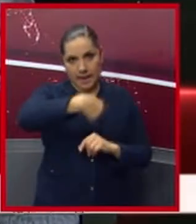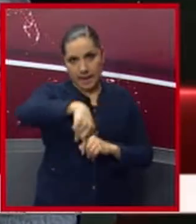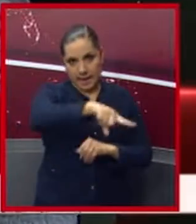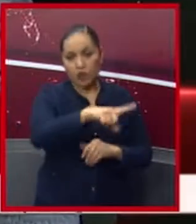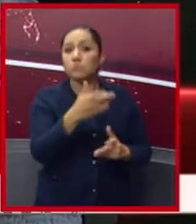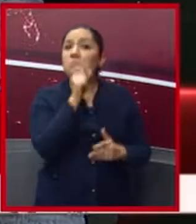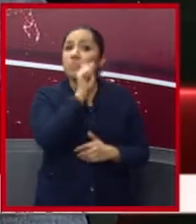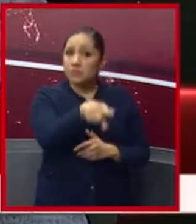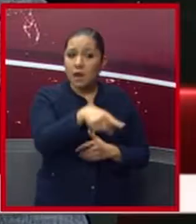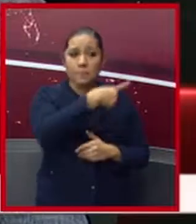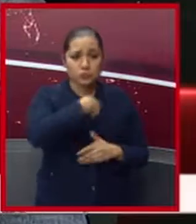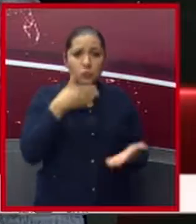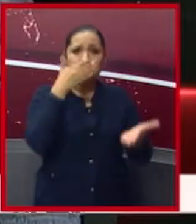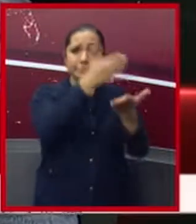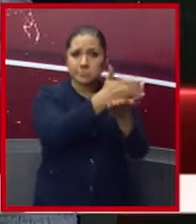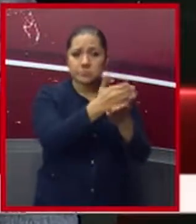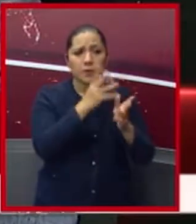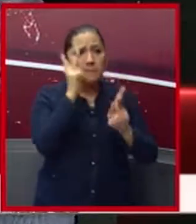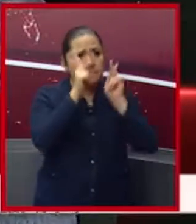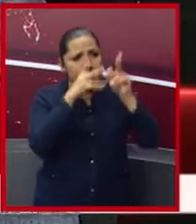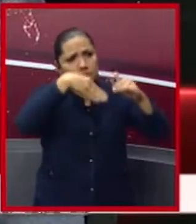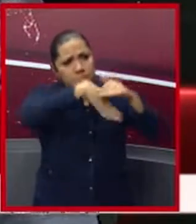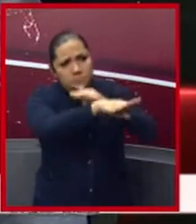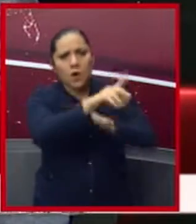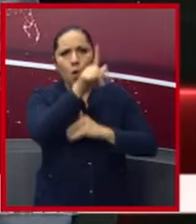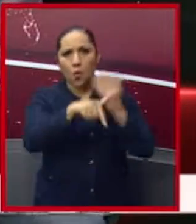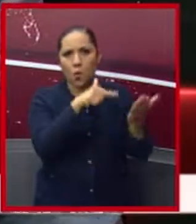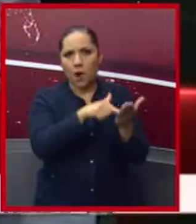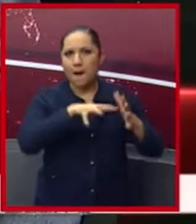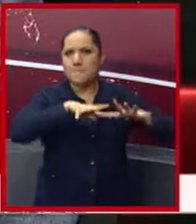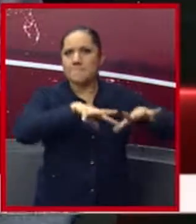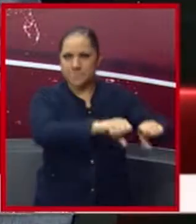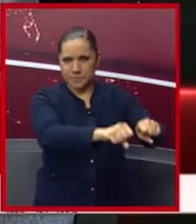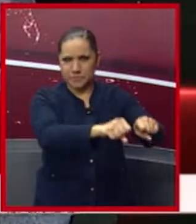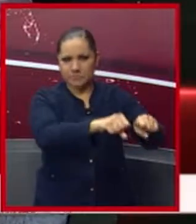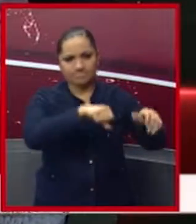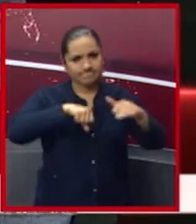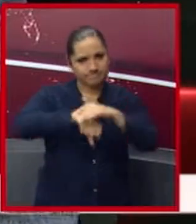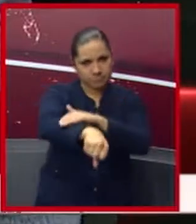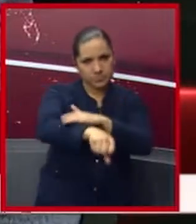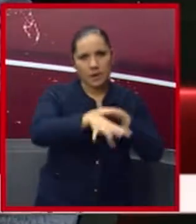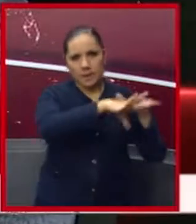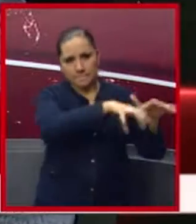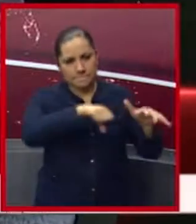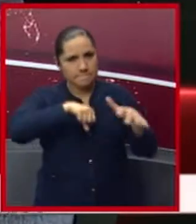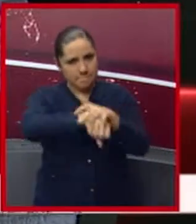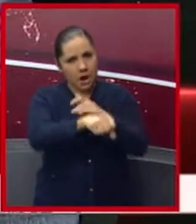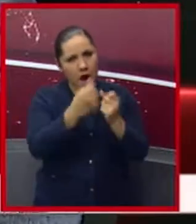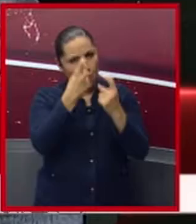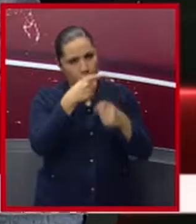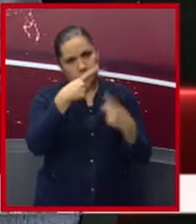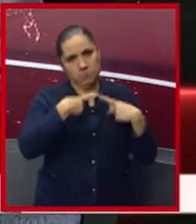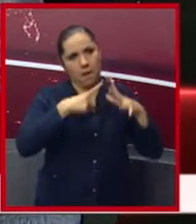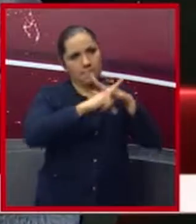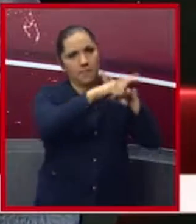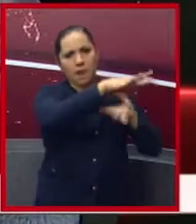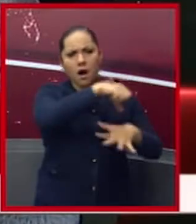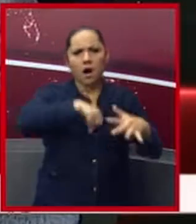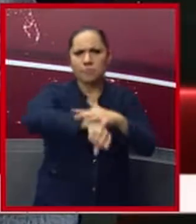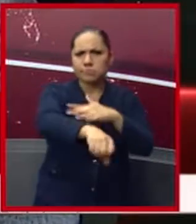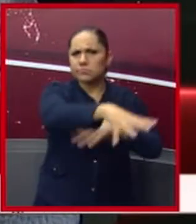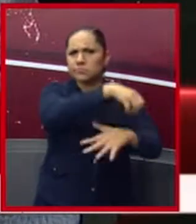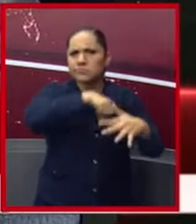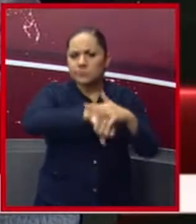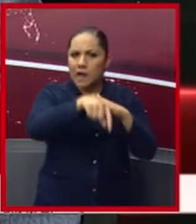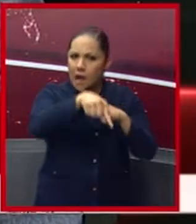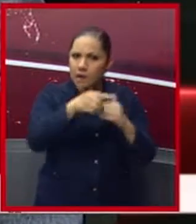visitar inclusive centros de detención donde son concentrados algunos de los migrantes para mejor entender la